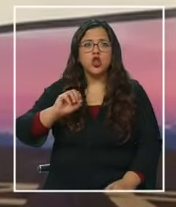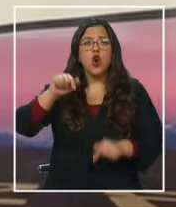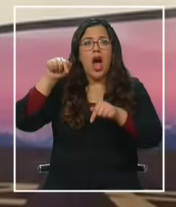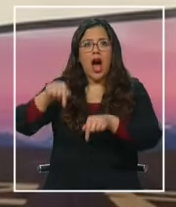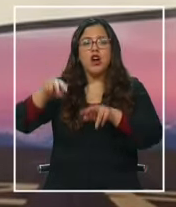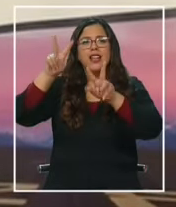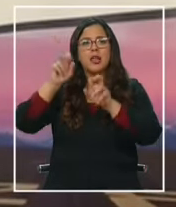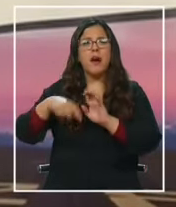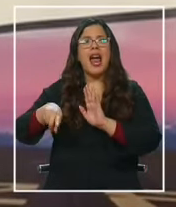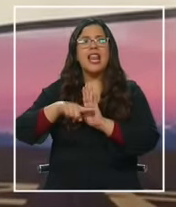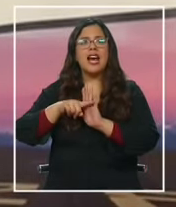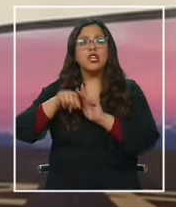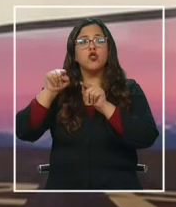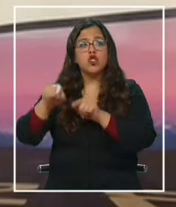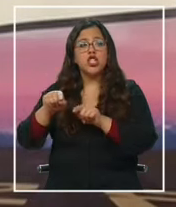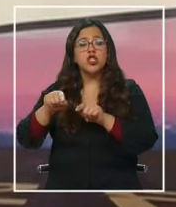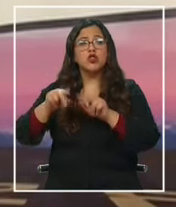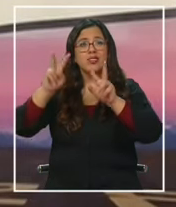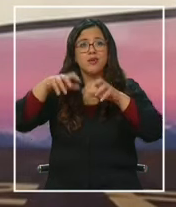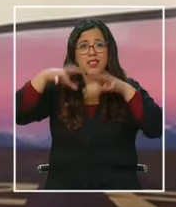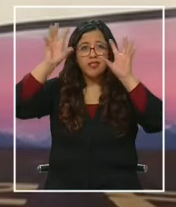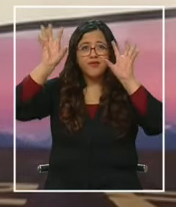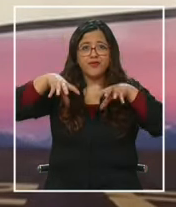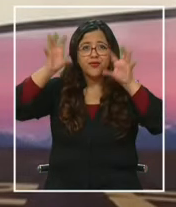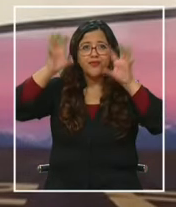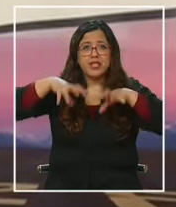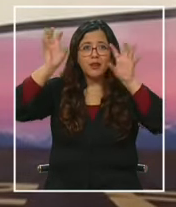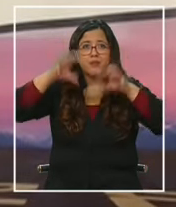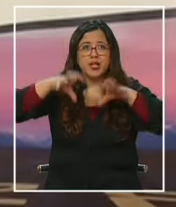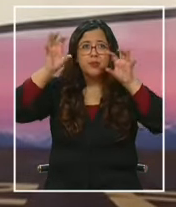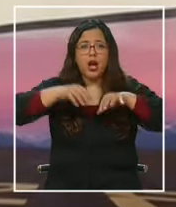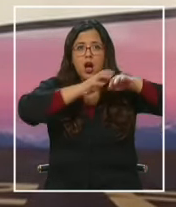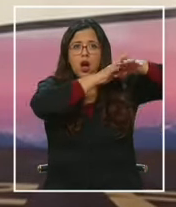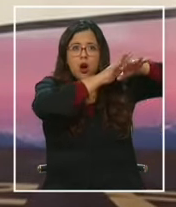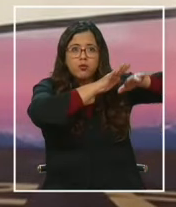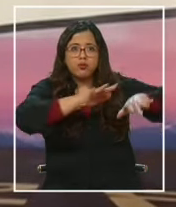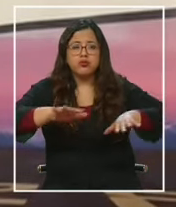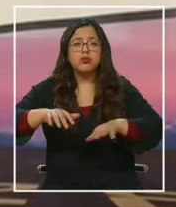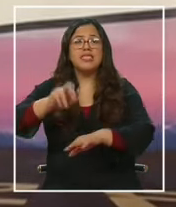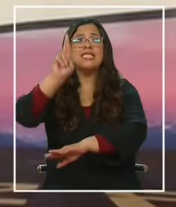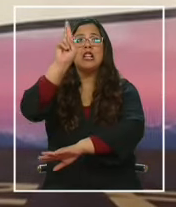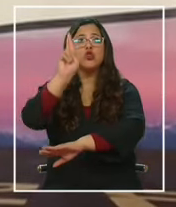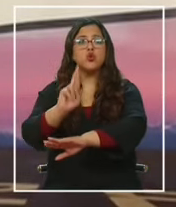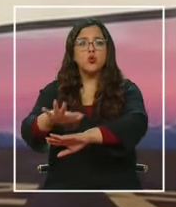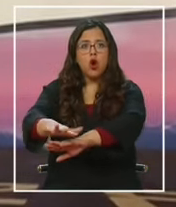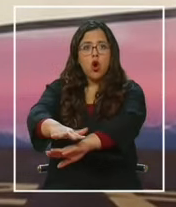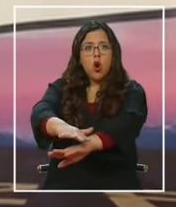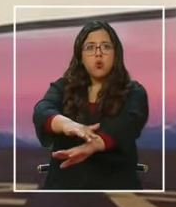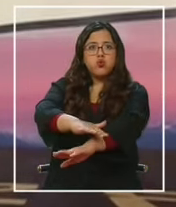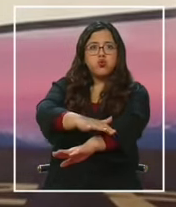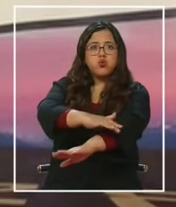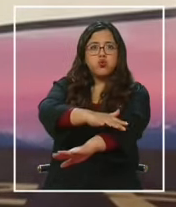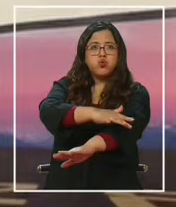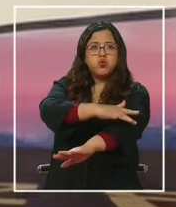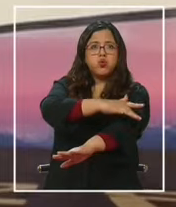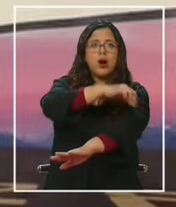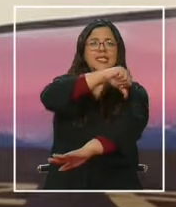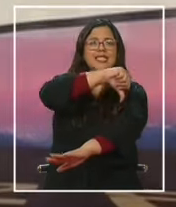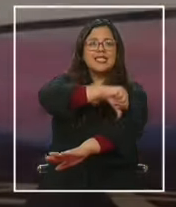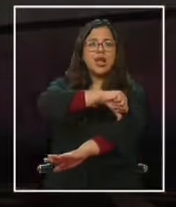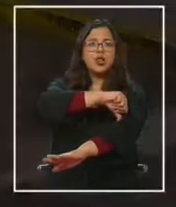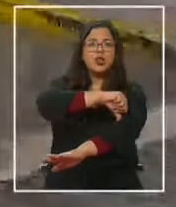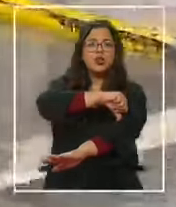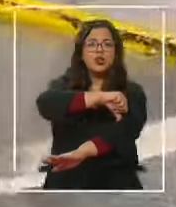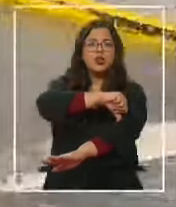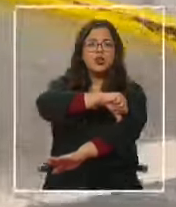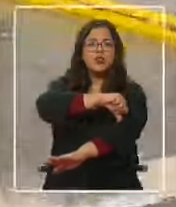negativa y eso favorece que los sistemas frontales se desplacen desde la zona sur austral hacia la zona centro de nuestro